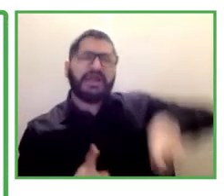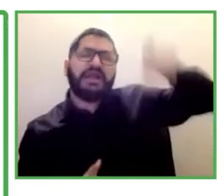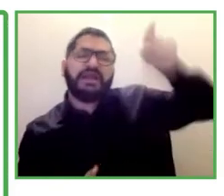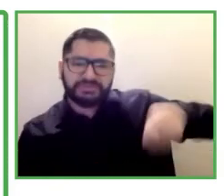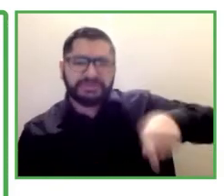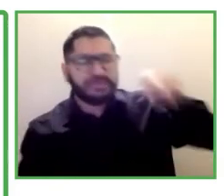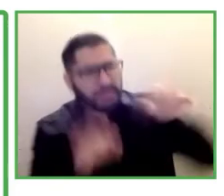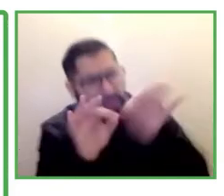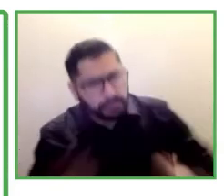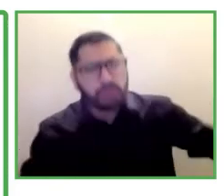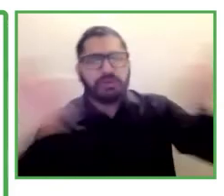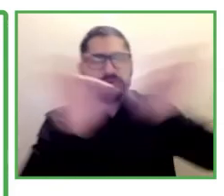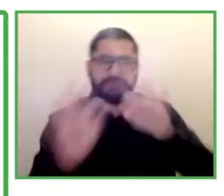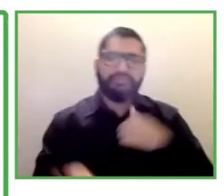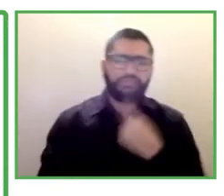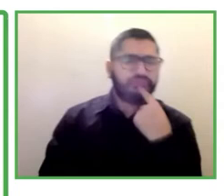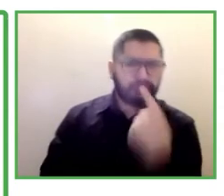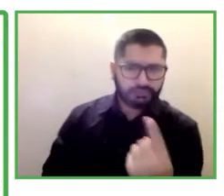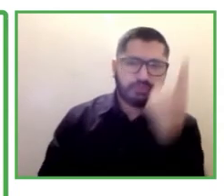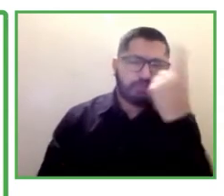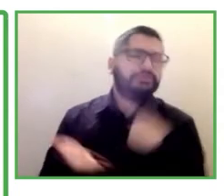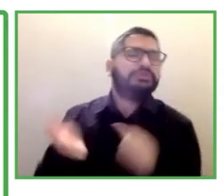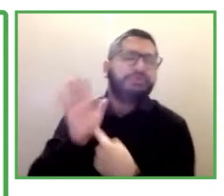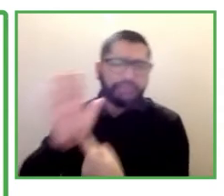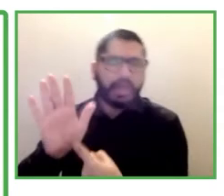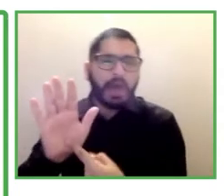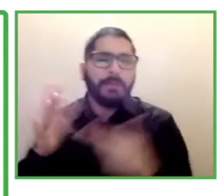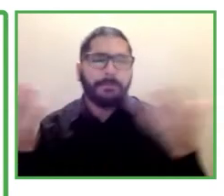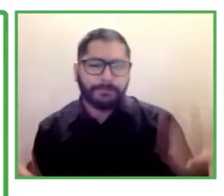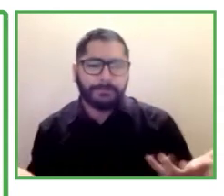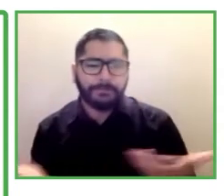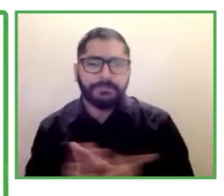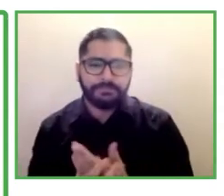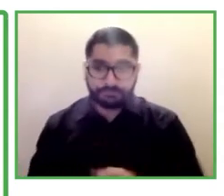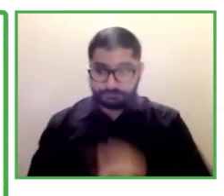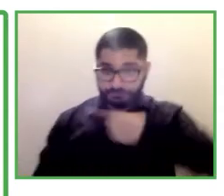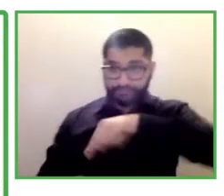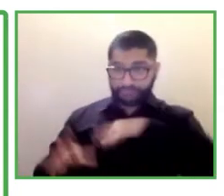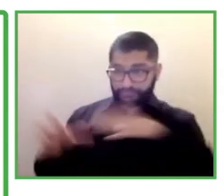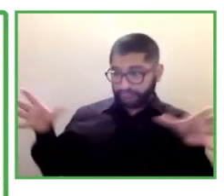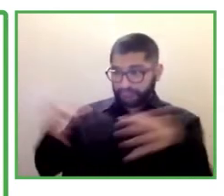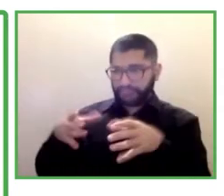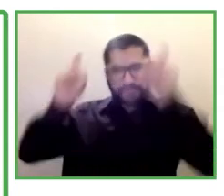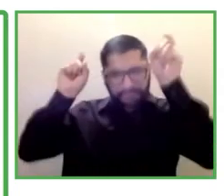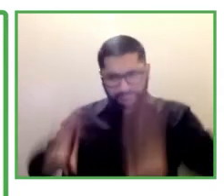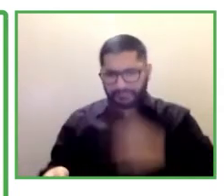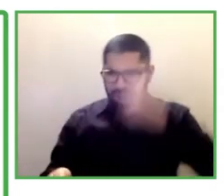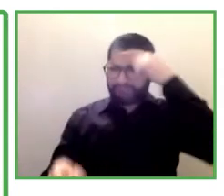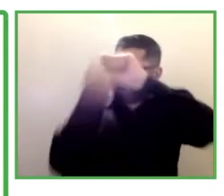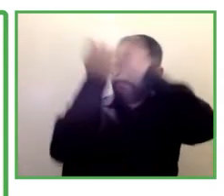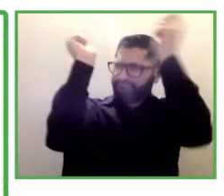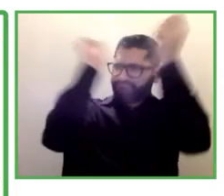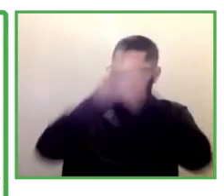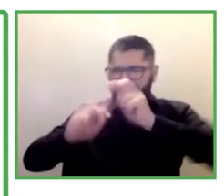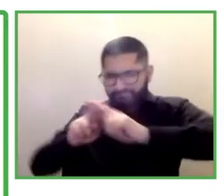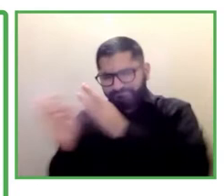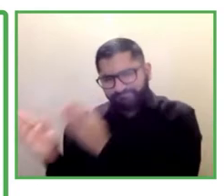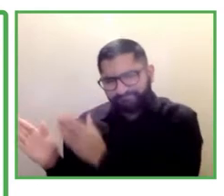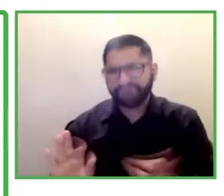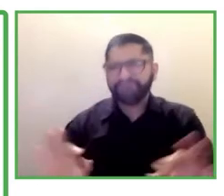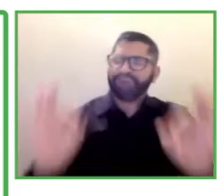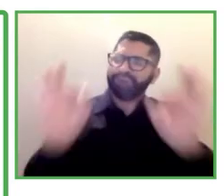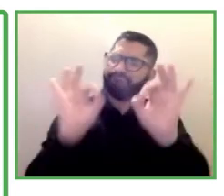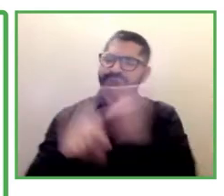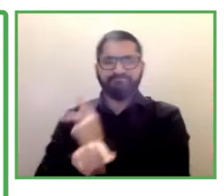que hacerlo bien. Hay que entender las distintas necesidades de una discapacidad visual, de una